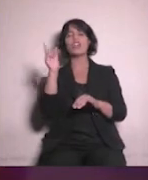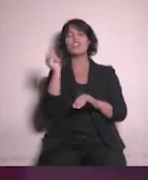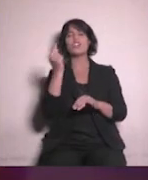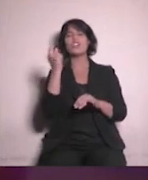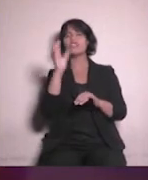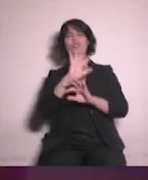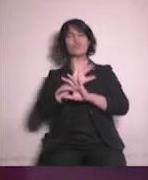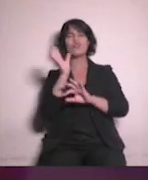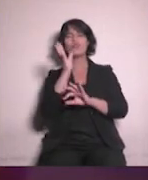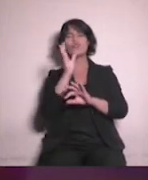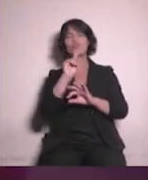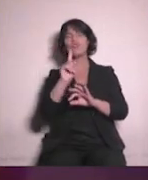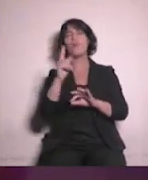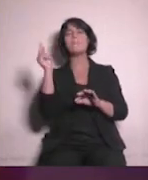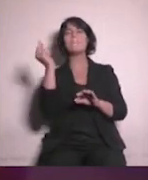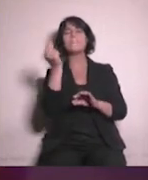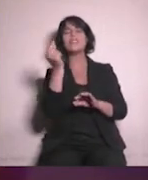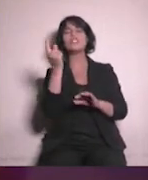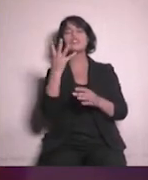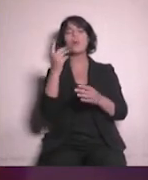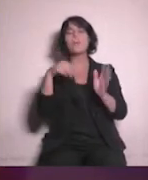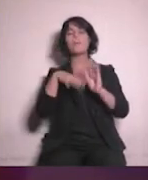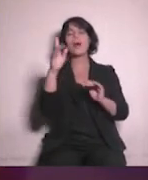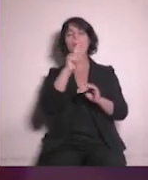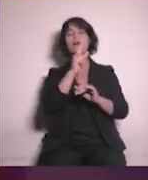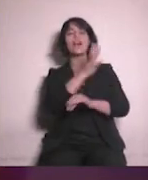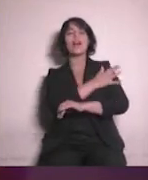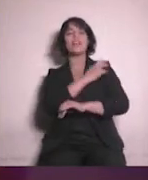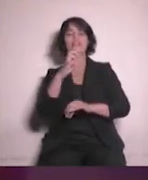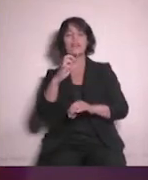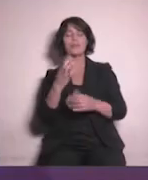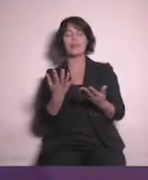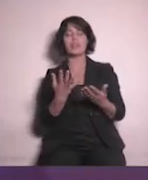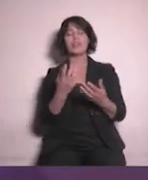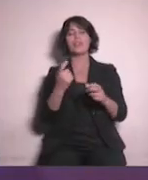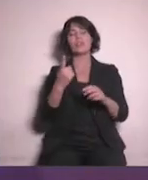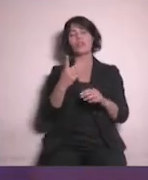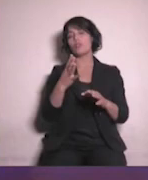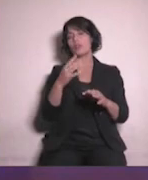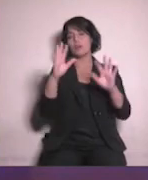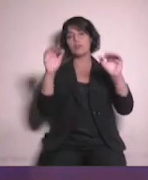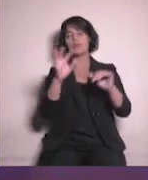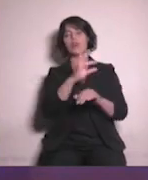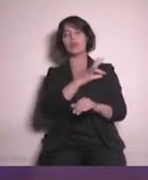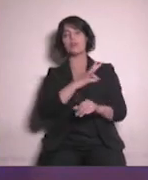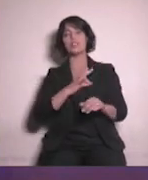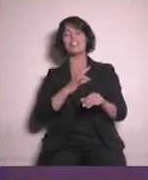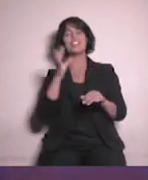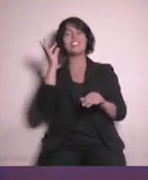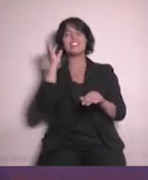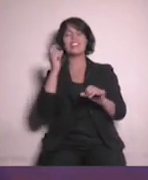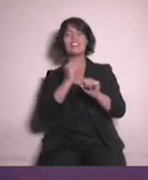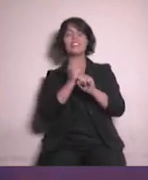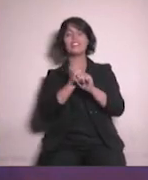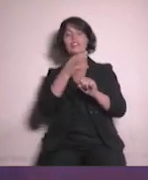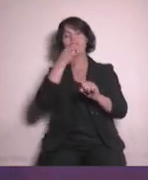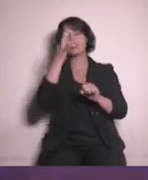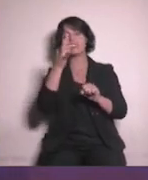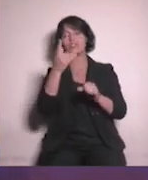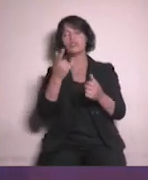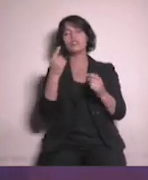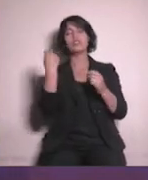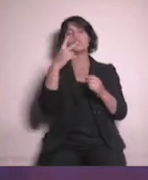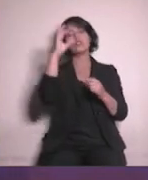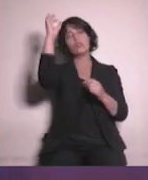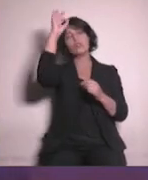como inéditamente señaló la anterior ministra del Trabajo, con un evidente sesgo ideológico. Tenemos claro